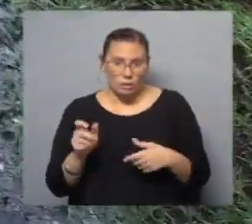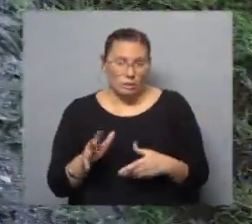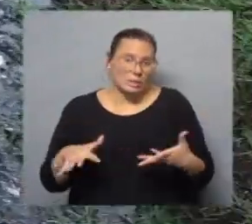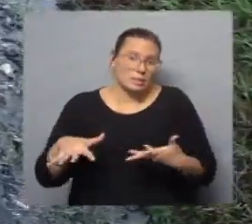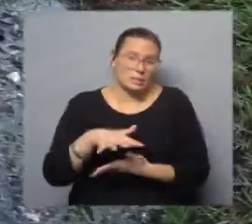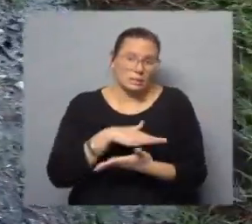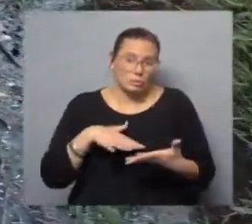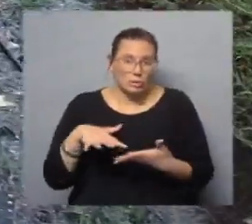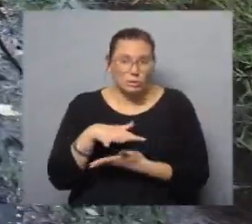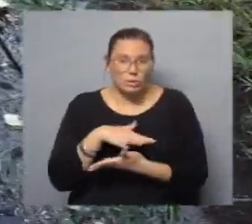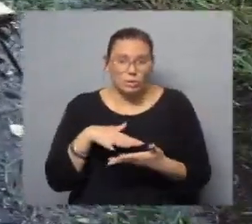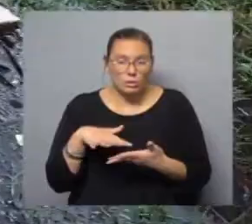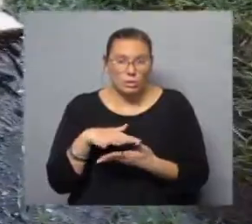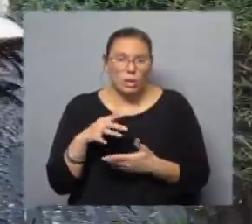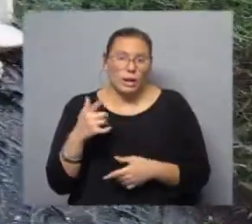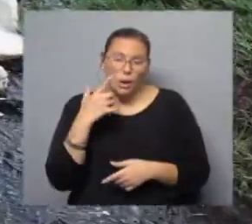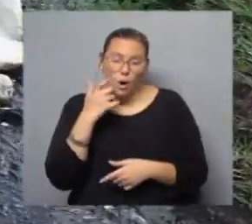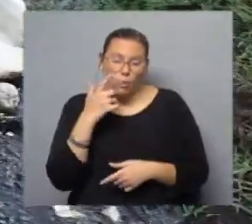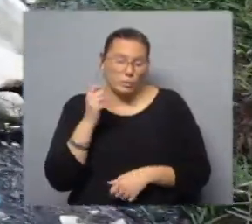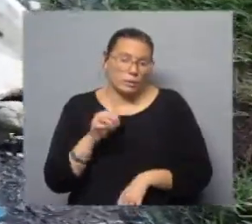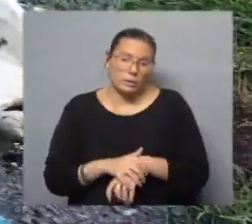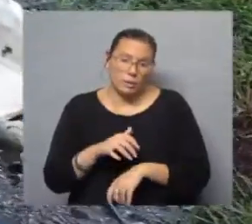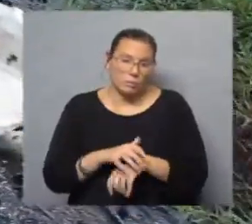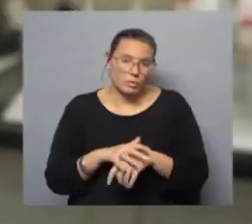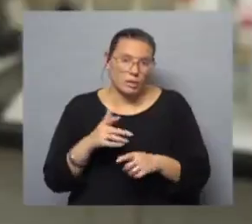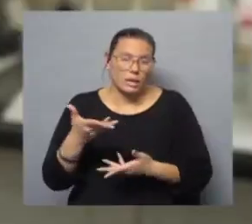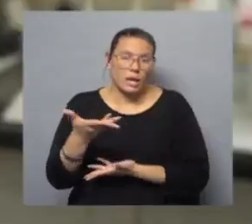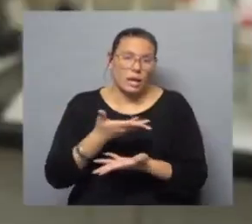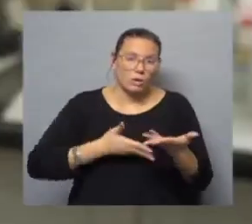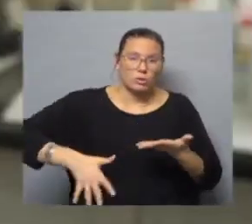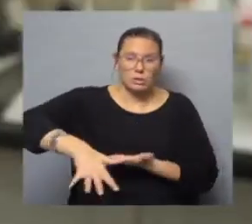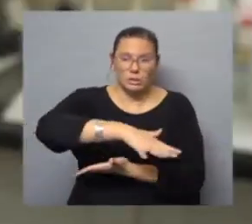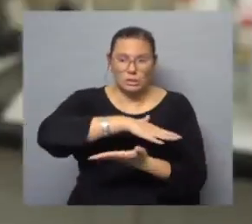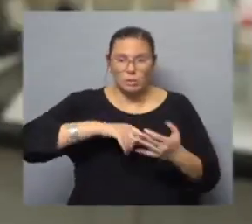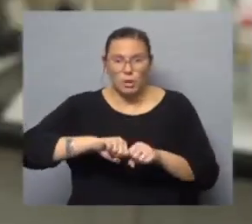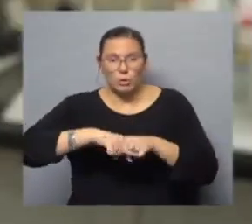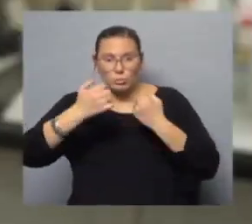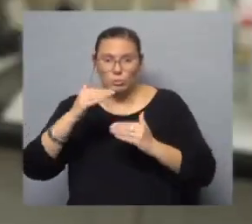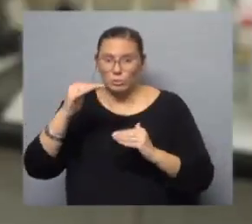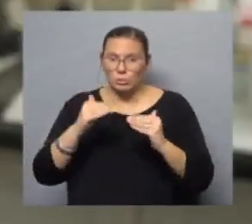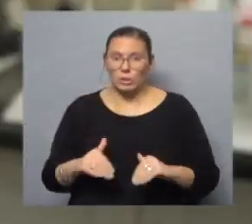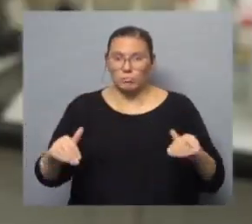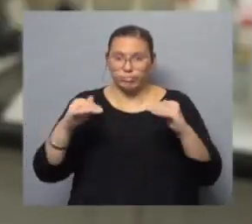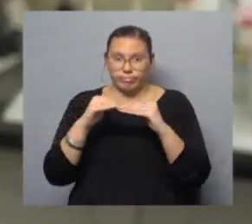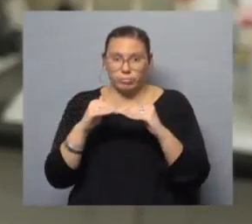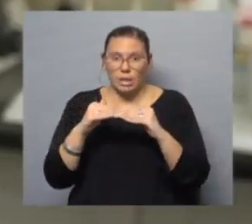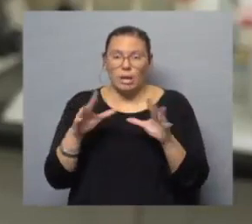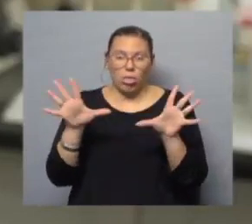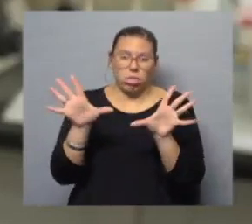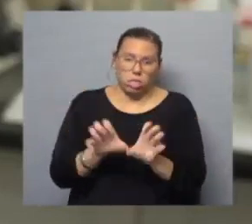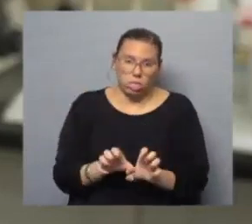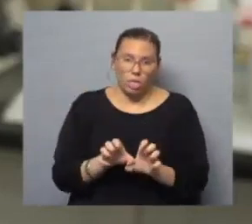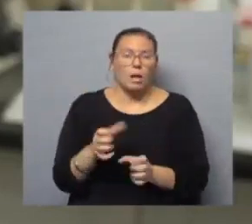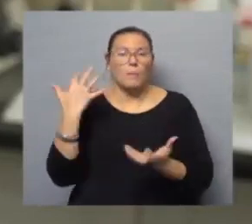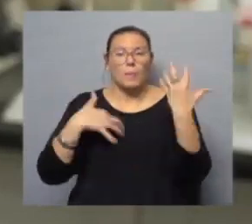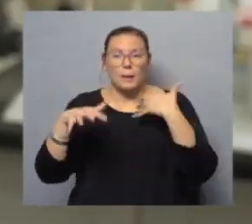impacto bestial que tiene la mano del hombre en los ecosistemas, en la ruptura de equilibrios, en la degradación de los hábitats, hace que los